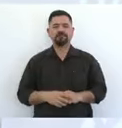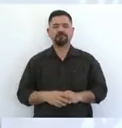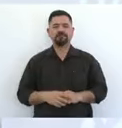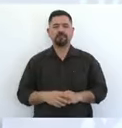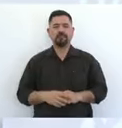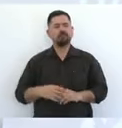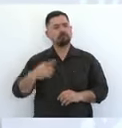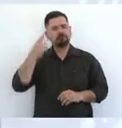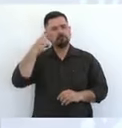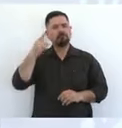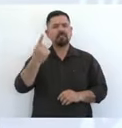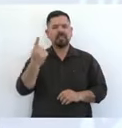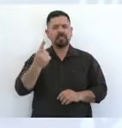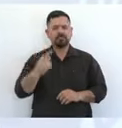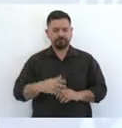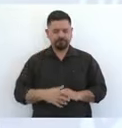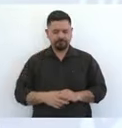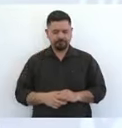para